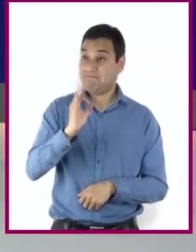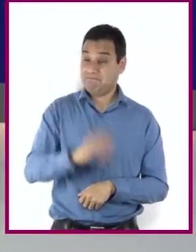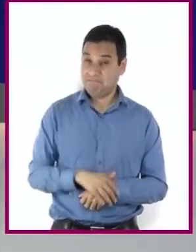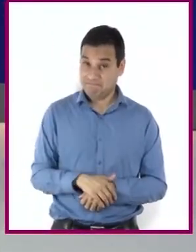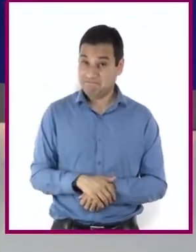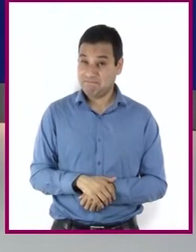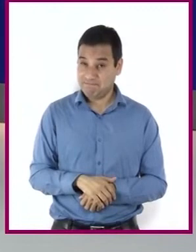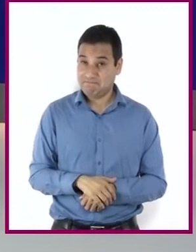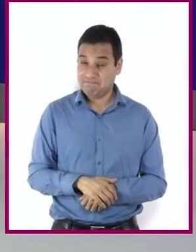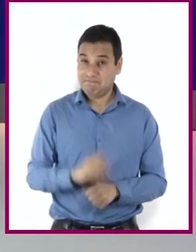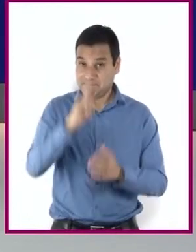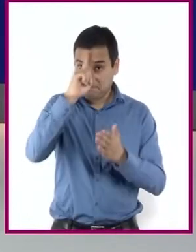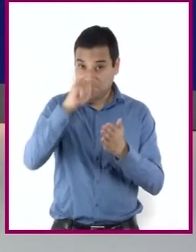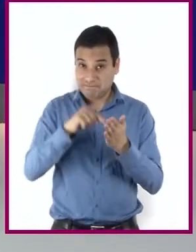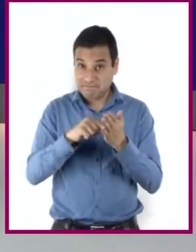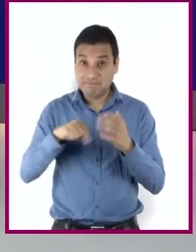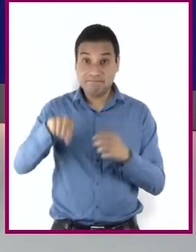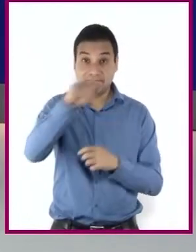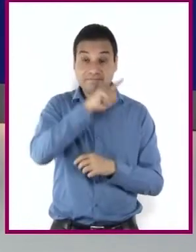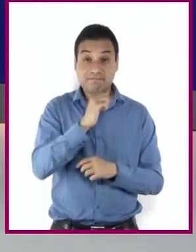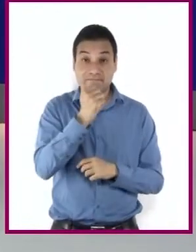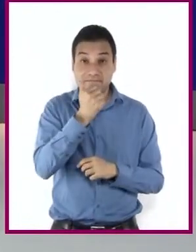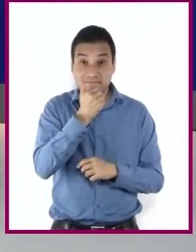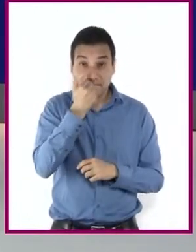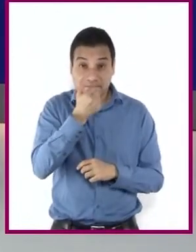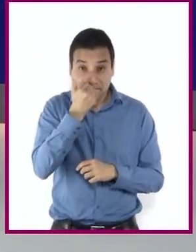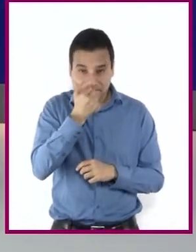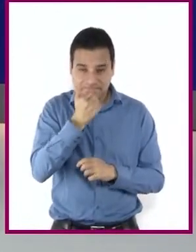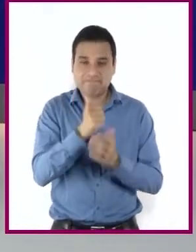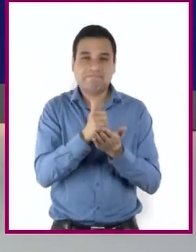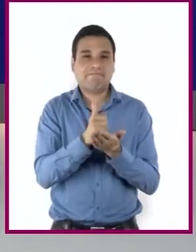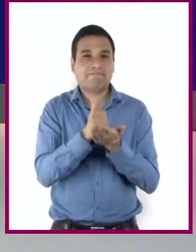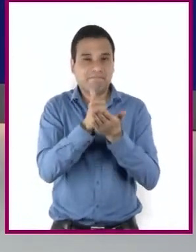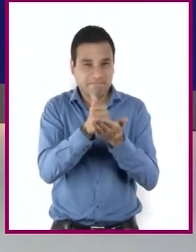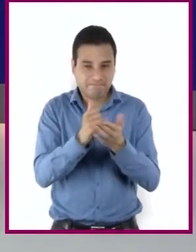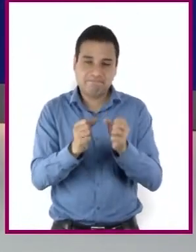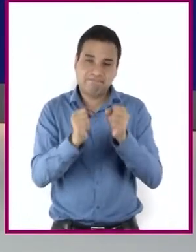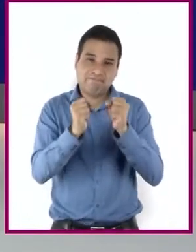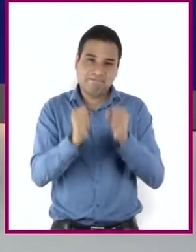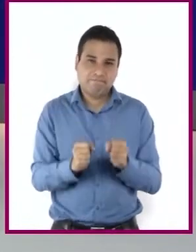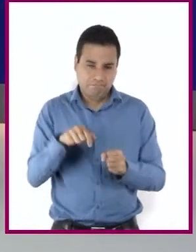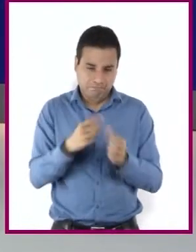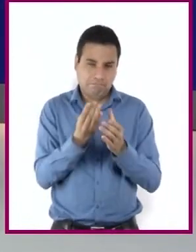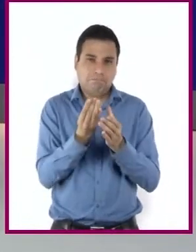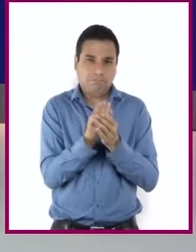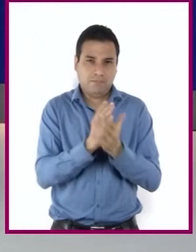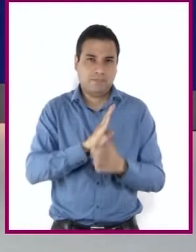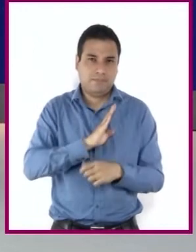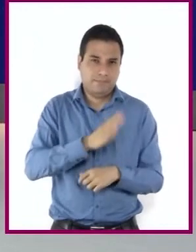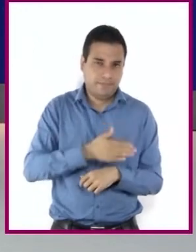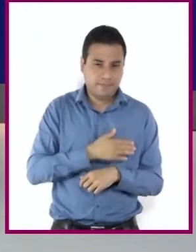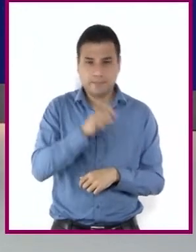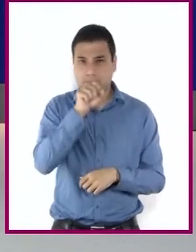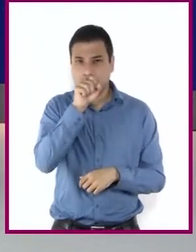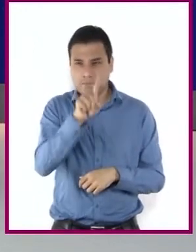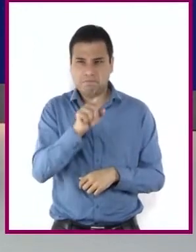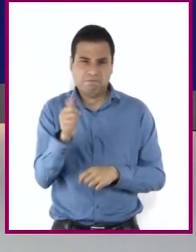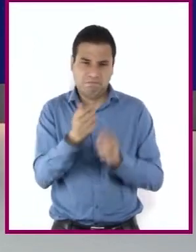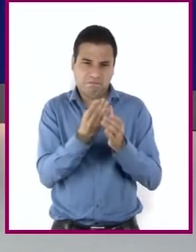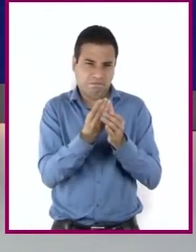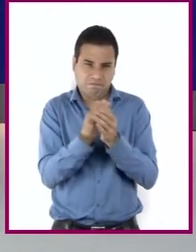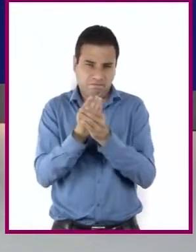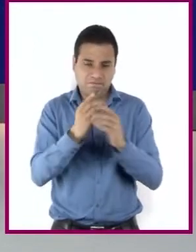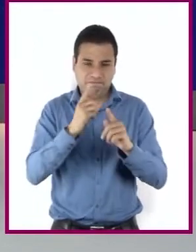segura de que a nuestras alumnas y alumnos les servirá no solo para esta asignatura, sino para las distintas áreas de crecimiento de